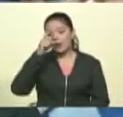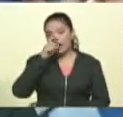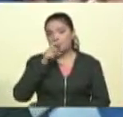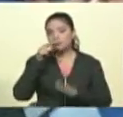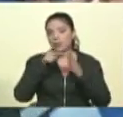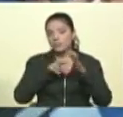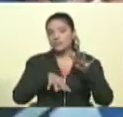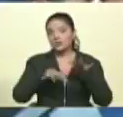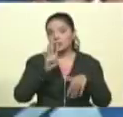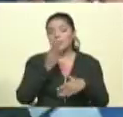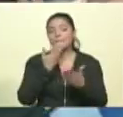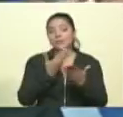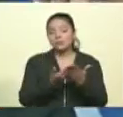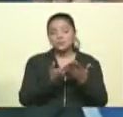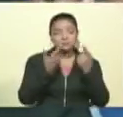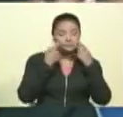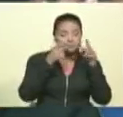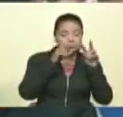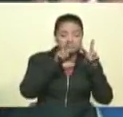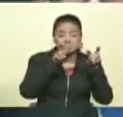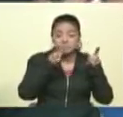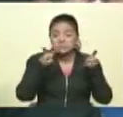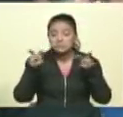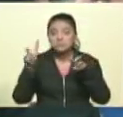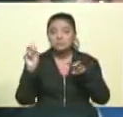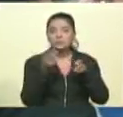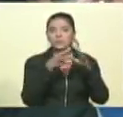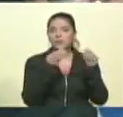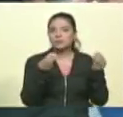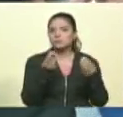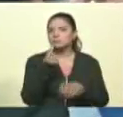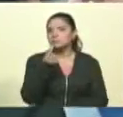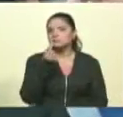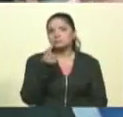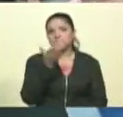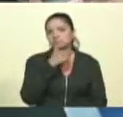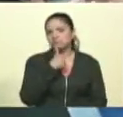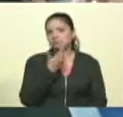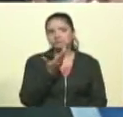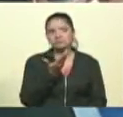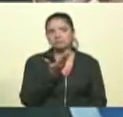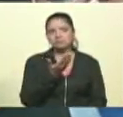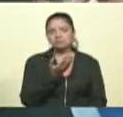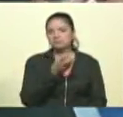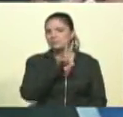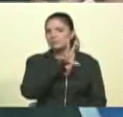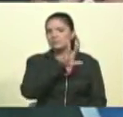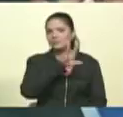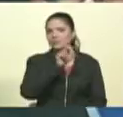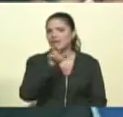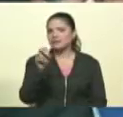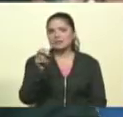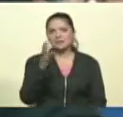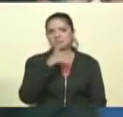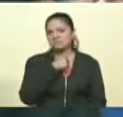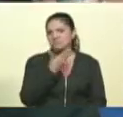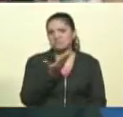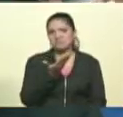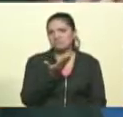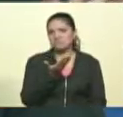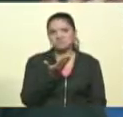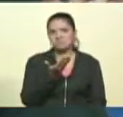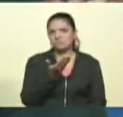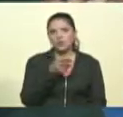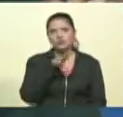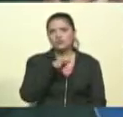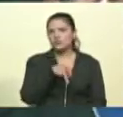pidió fiscalizarlas, ni siquiera aparecieron estas 300 empresas de las 1000, no